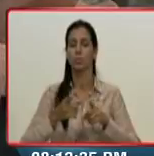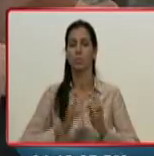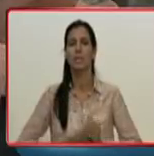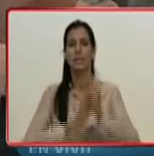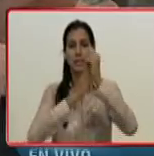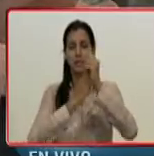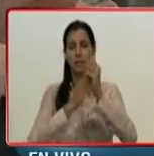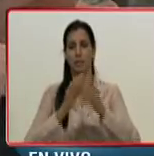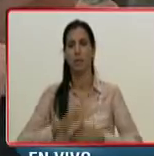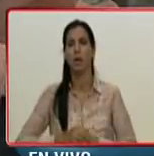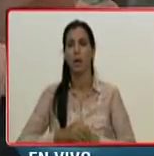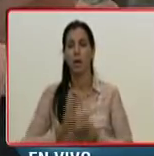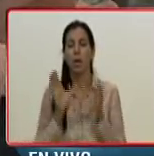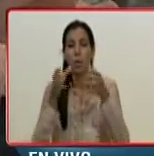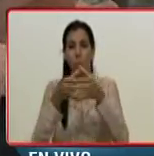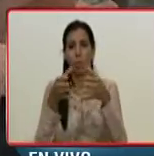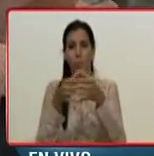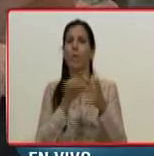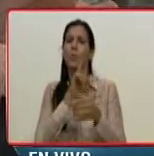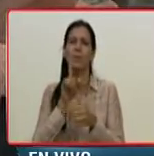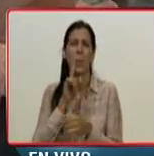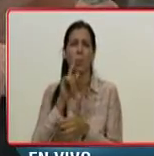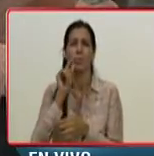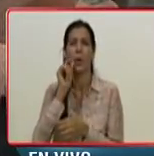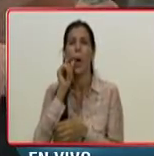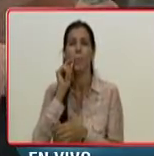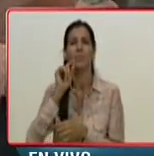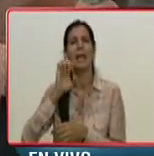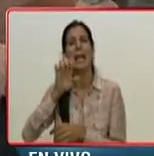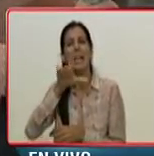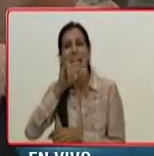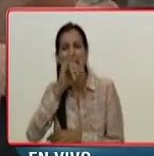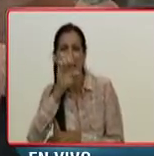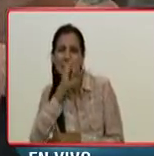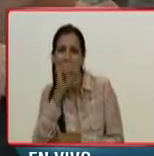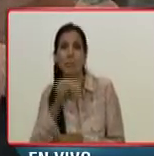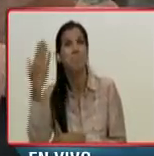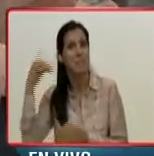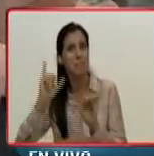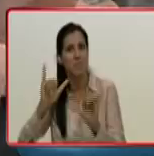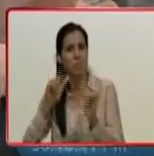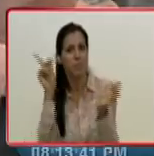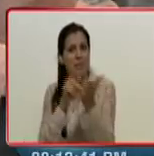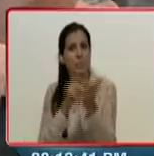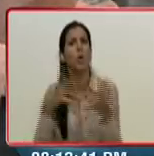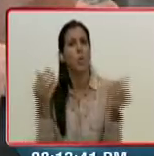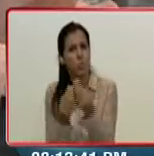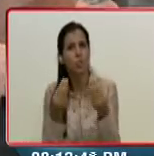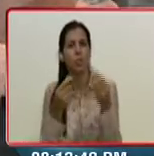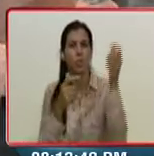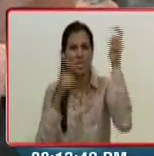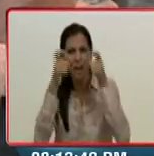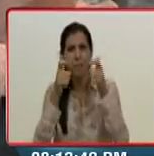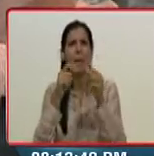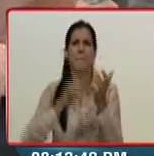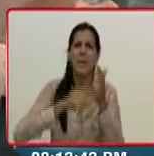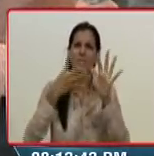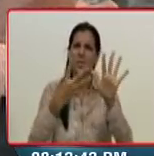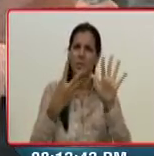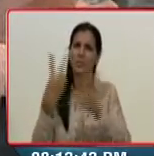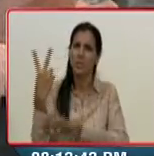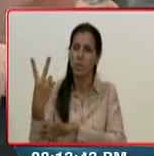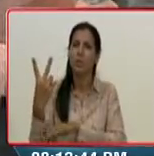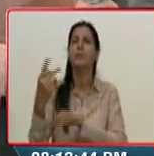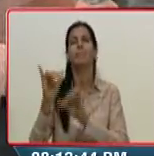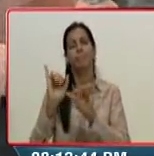este movimiento, como Eliezer Otaiza, quien participó en el año 92 activamente en los movimientos populares ligados a esta acción,